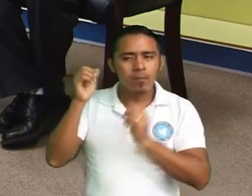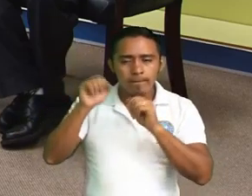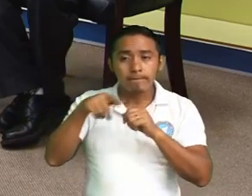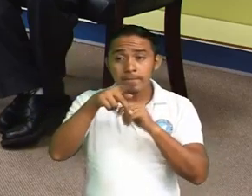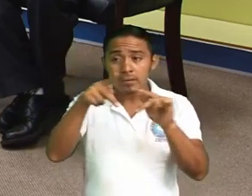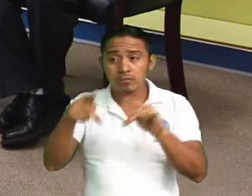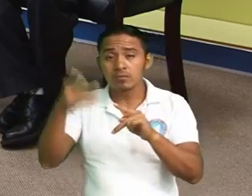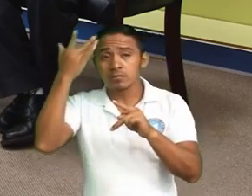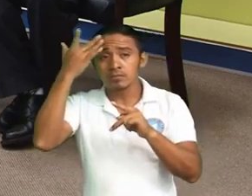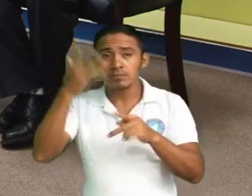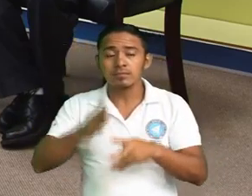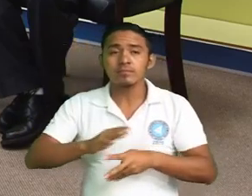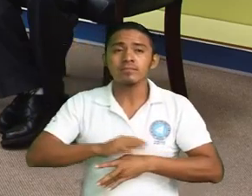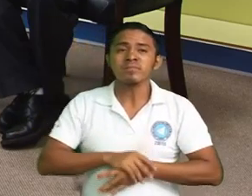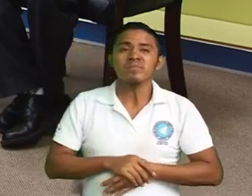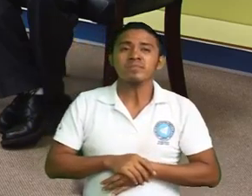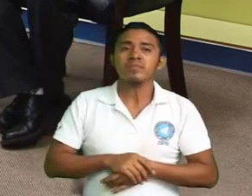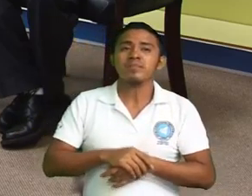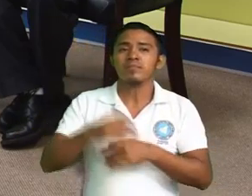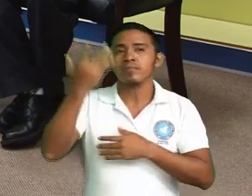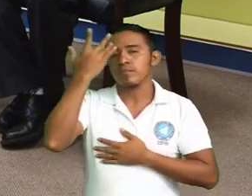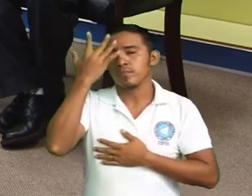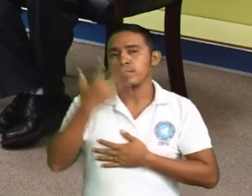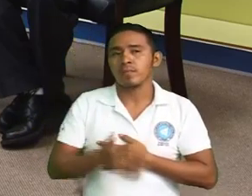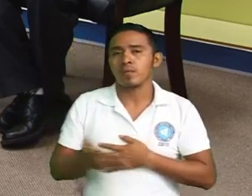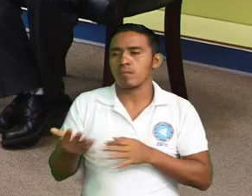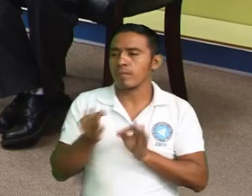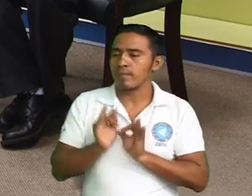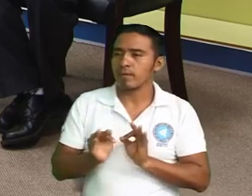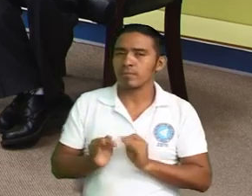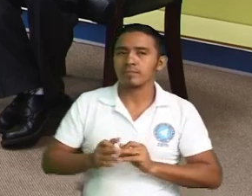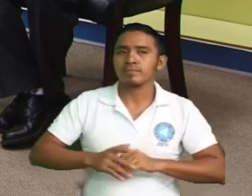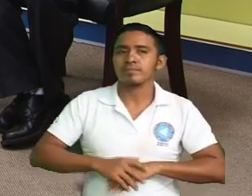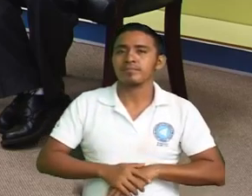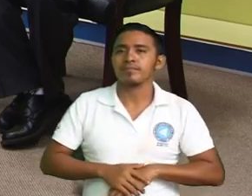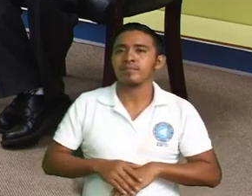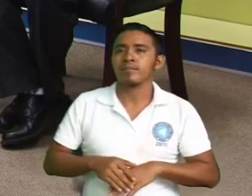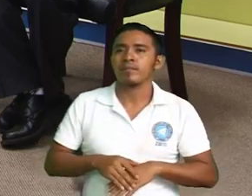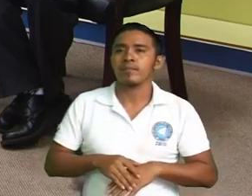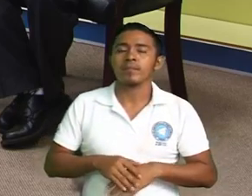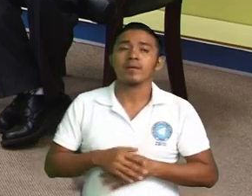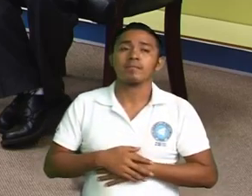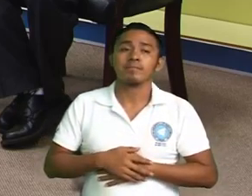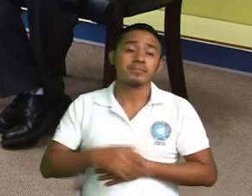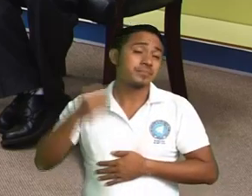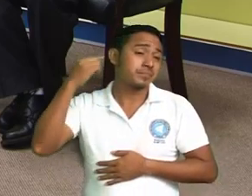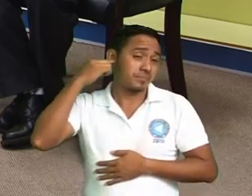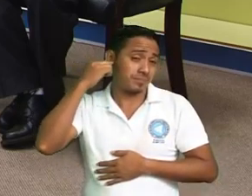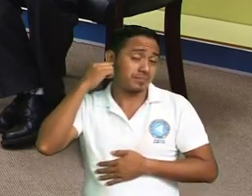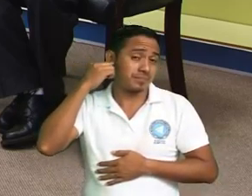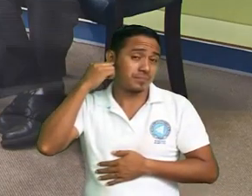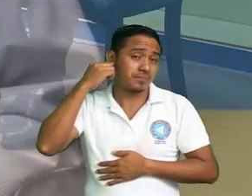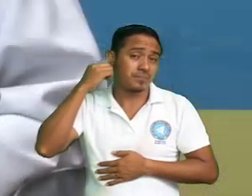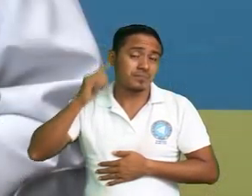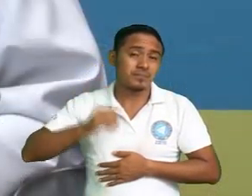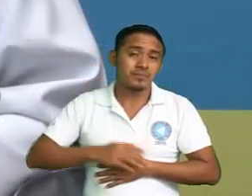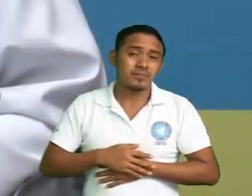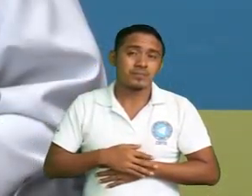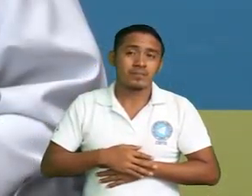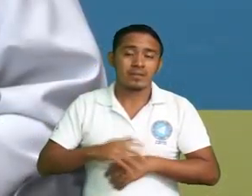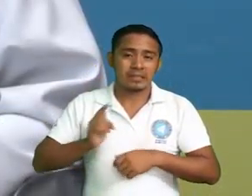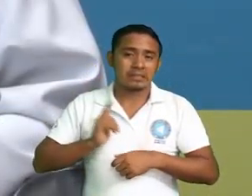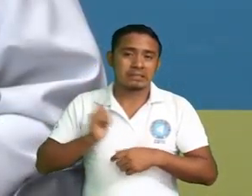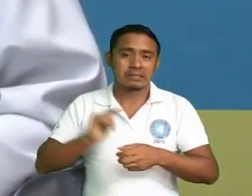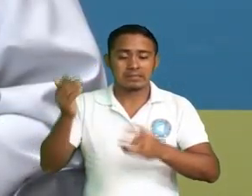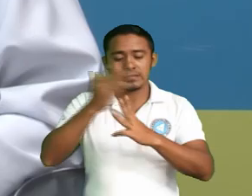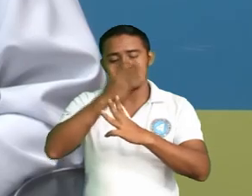nuestros amigos televidentes puedan saber pues perfectamente cómo está. El oído está conformado prácticamente por tres